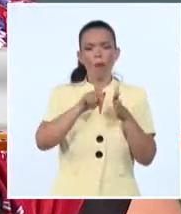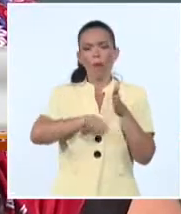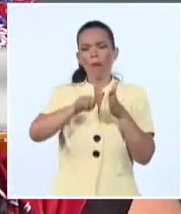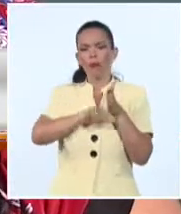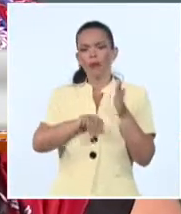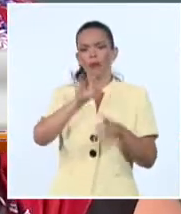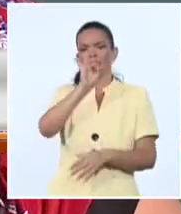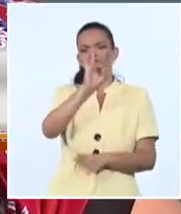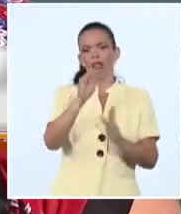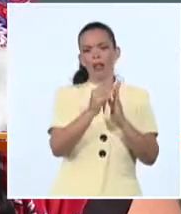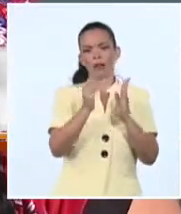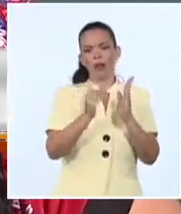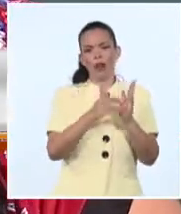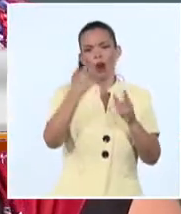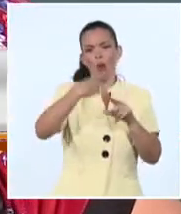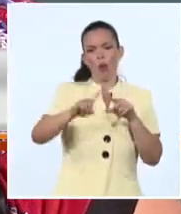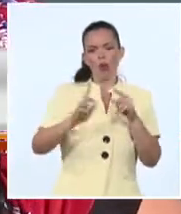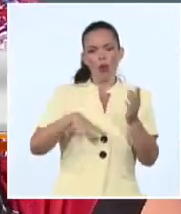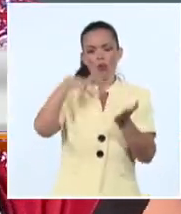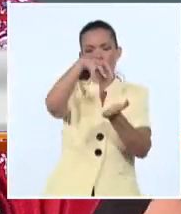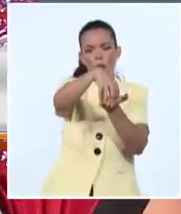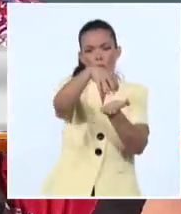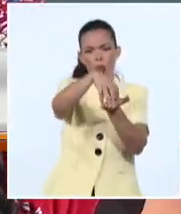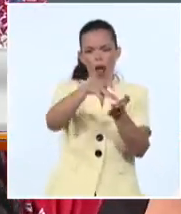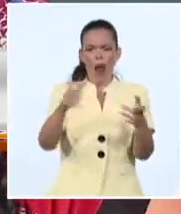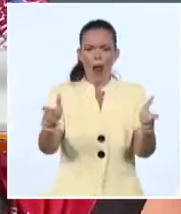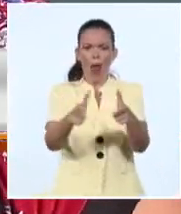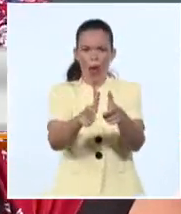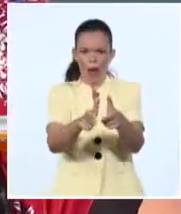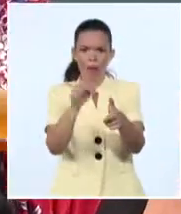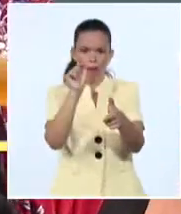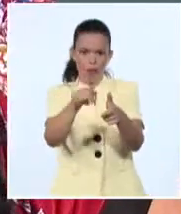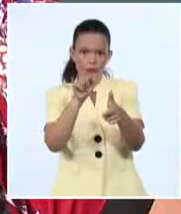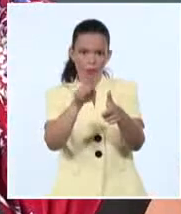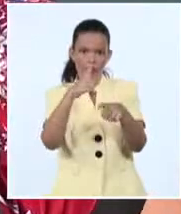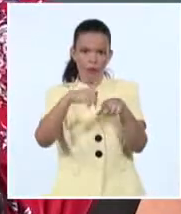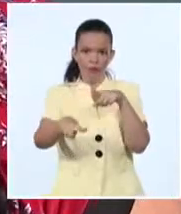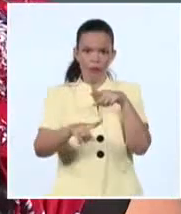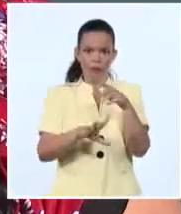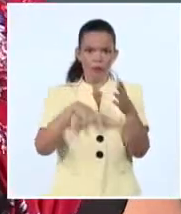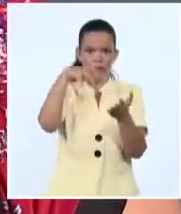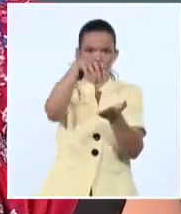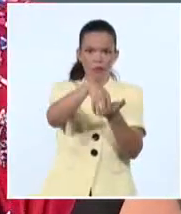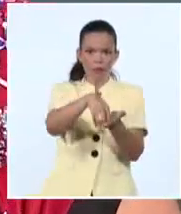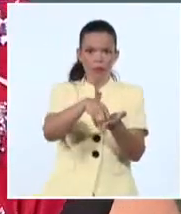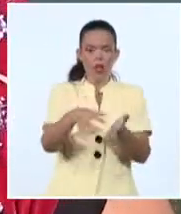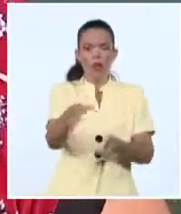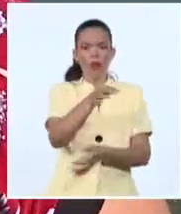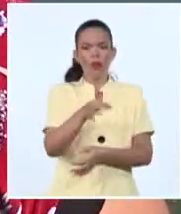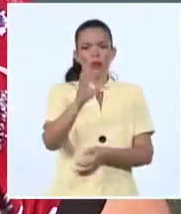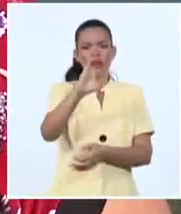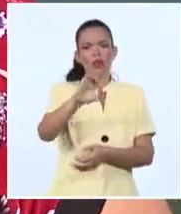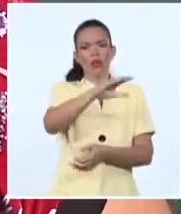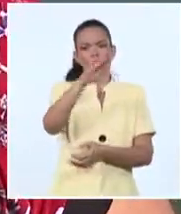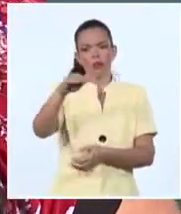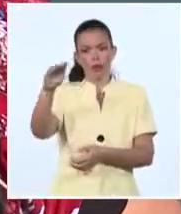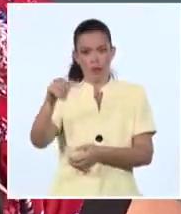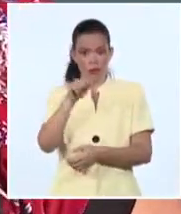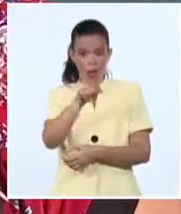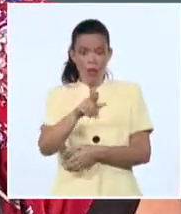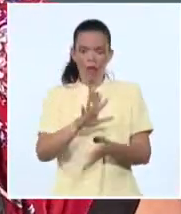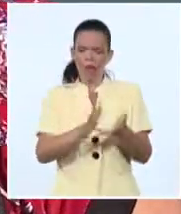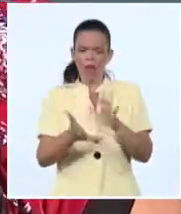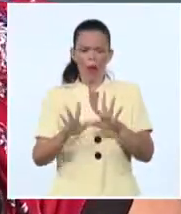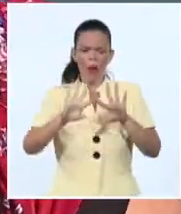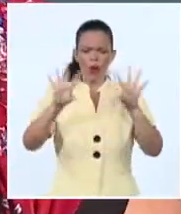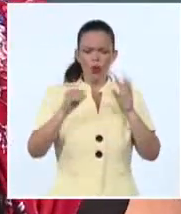está subordinada a nosotros, enclavada en el municipio de Sierra Cubita, de 7 millones. Por lo tanto, son 24 millones